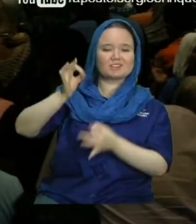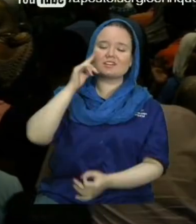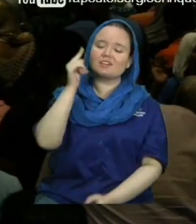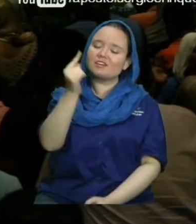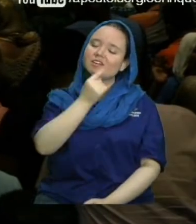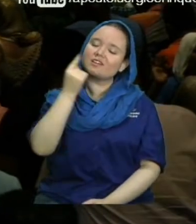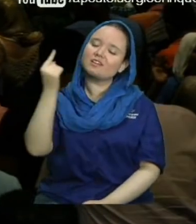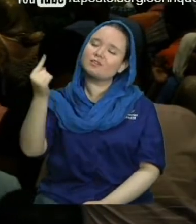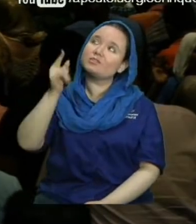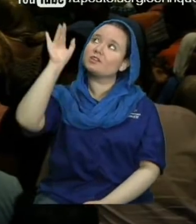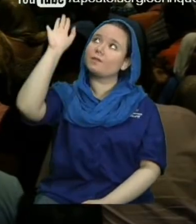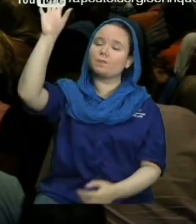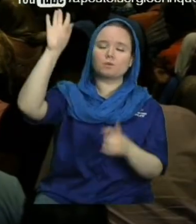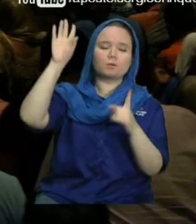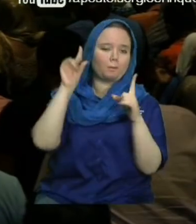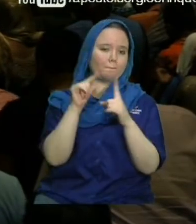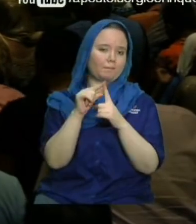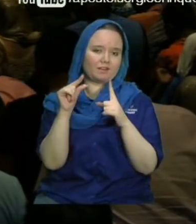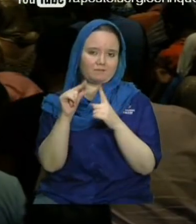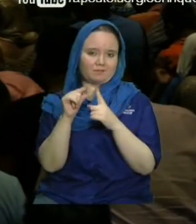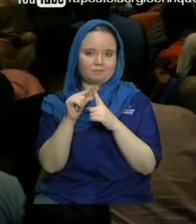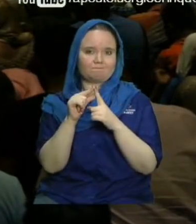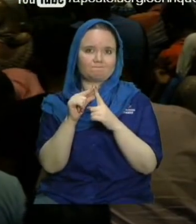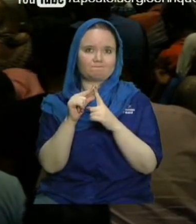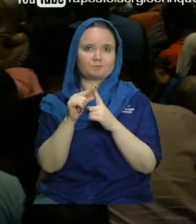agua de la palabra.